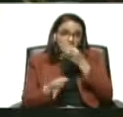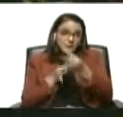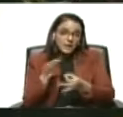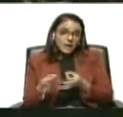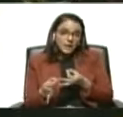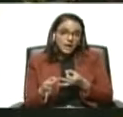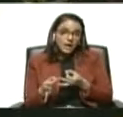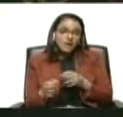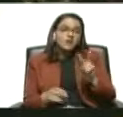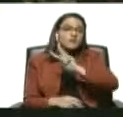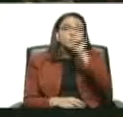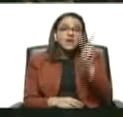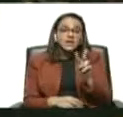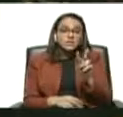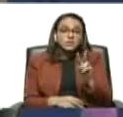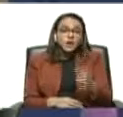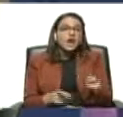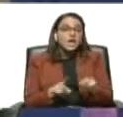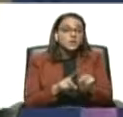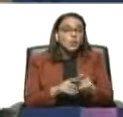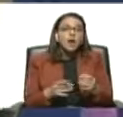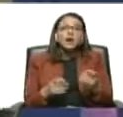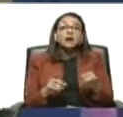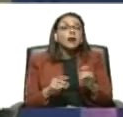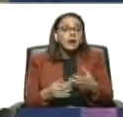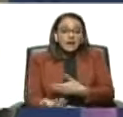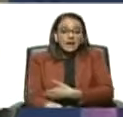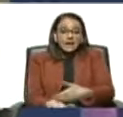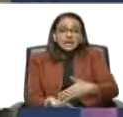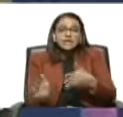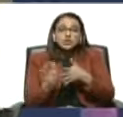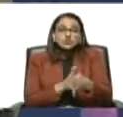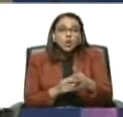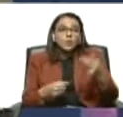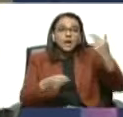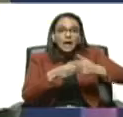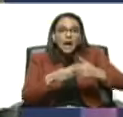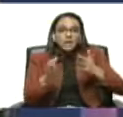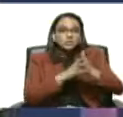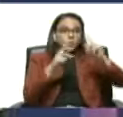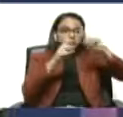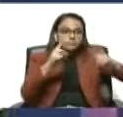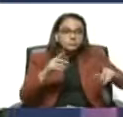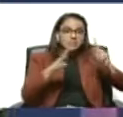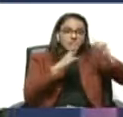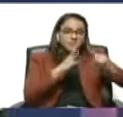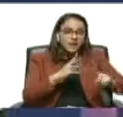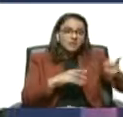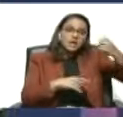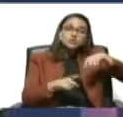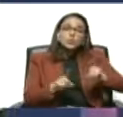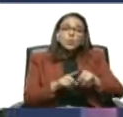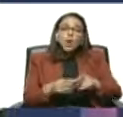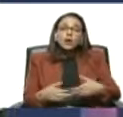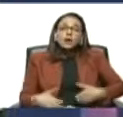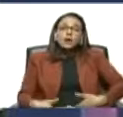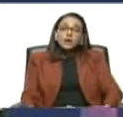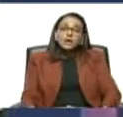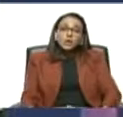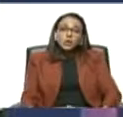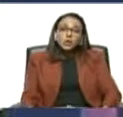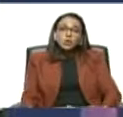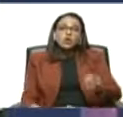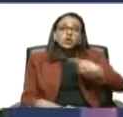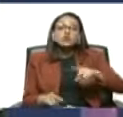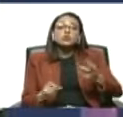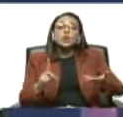que es el país que más reservas tiene, energética, tiene el principal producto de exportación de